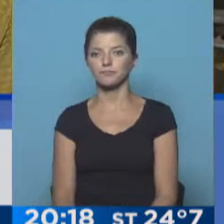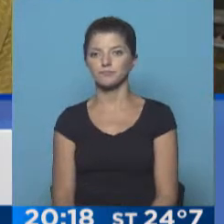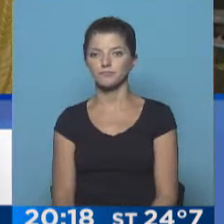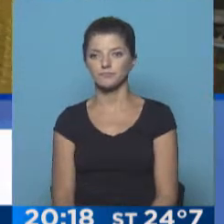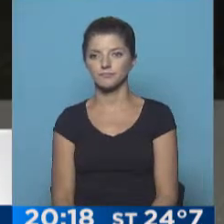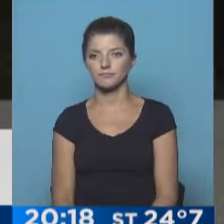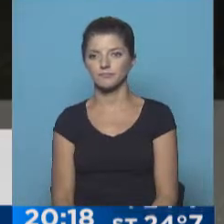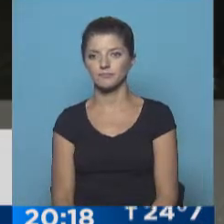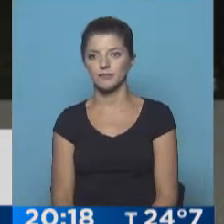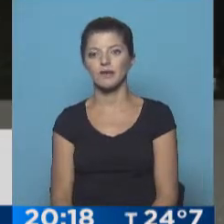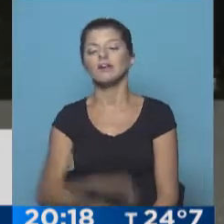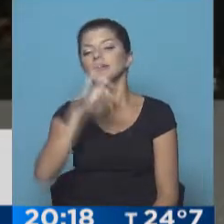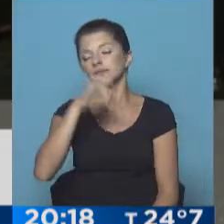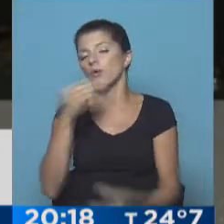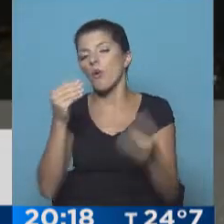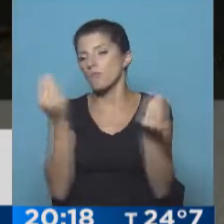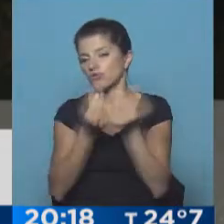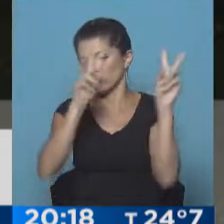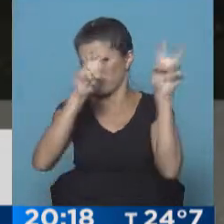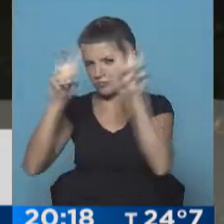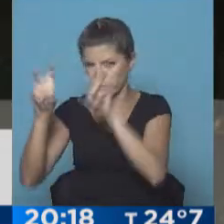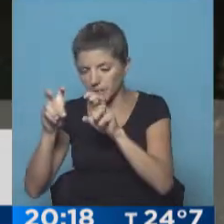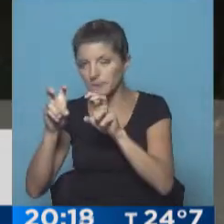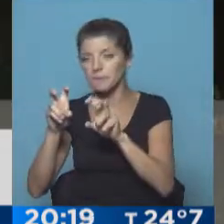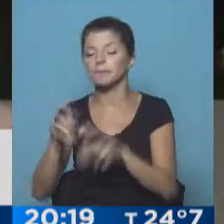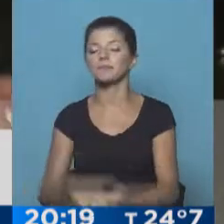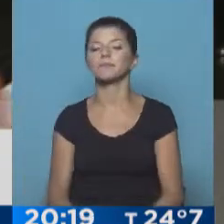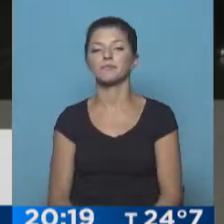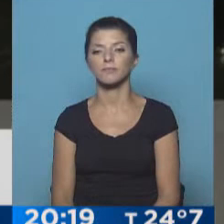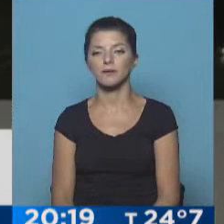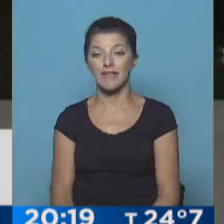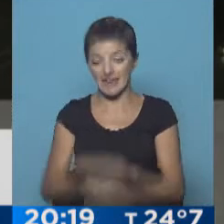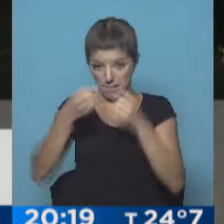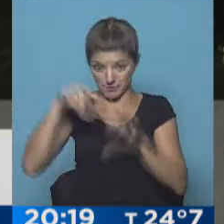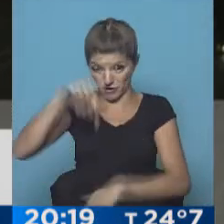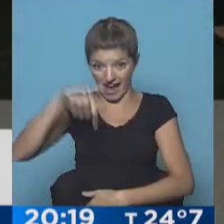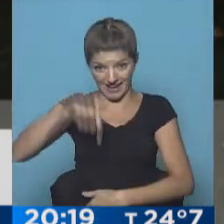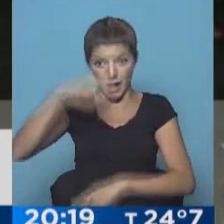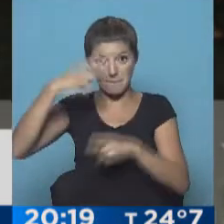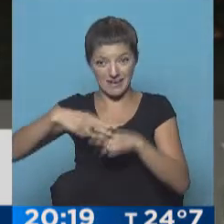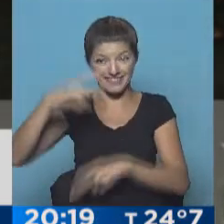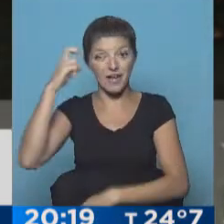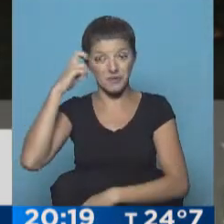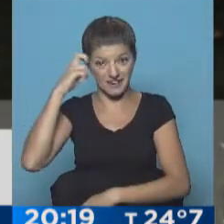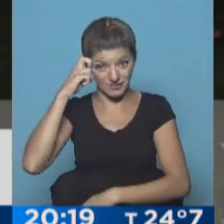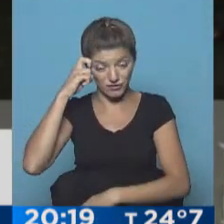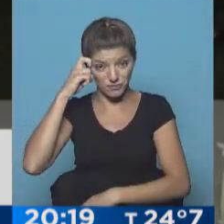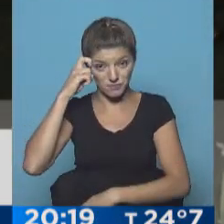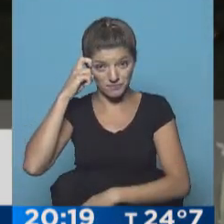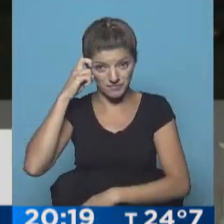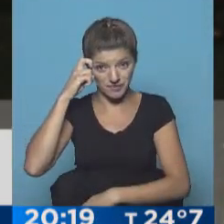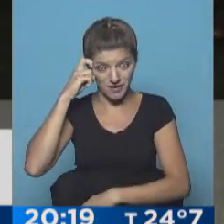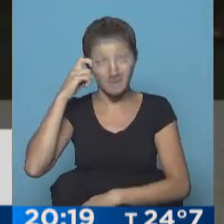Sí, con diversas consignas se realizó, Silvia, la marcha que partió desde aquí, desde el Congreso de la Nación, por